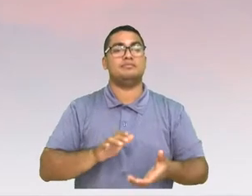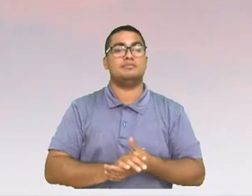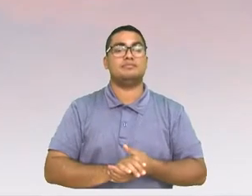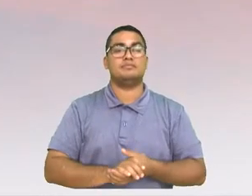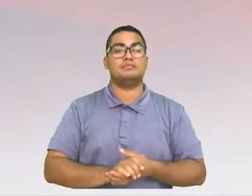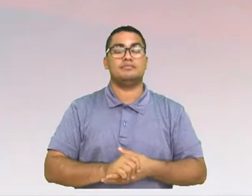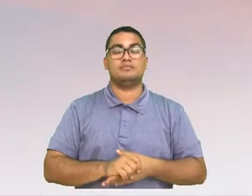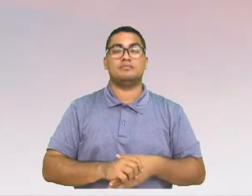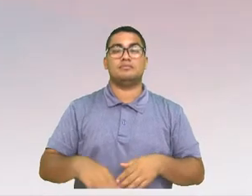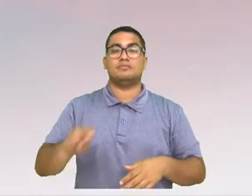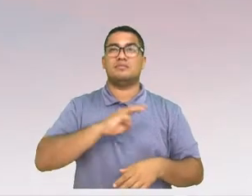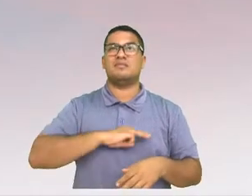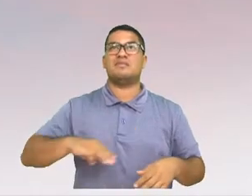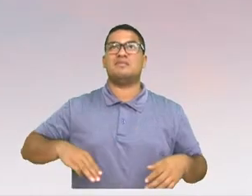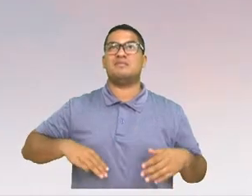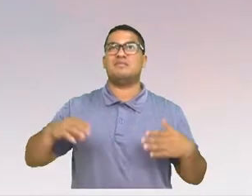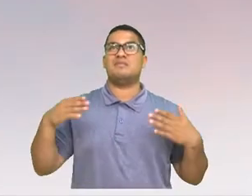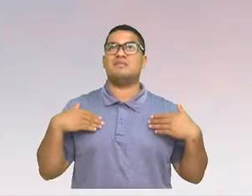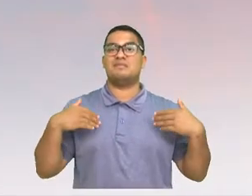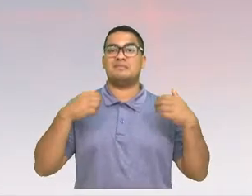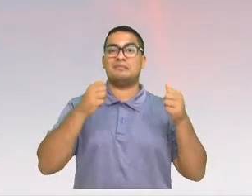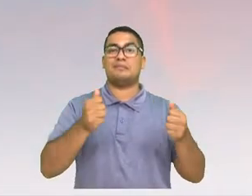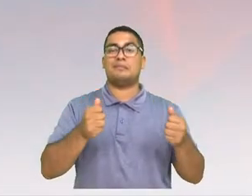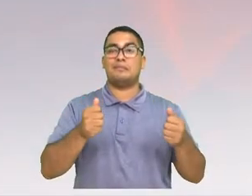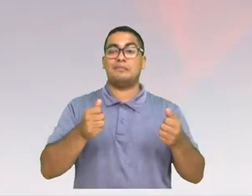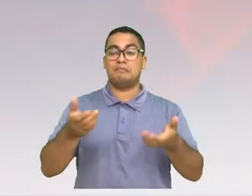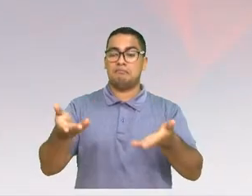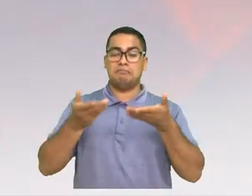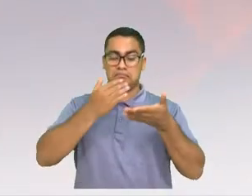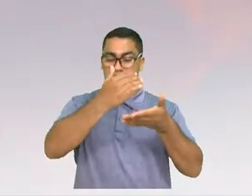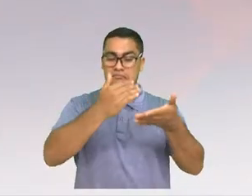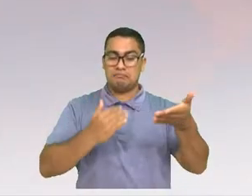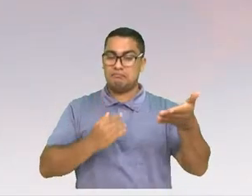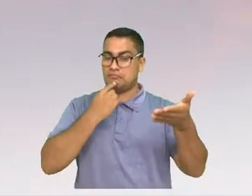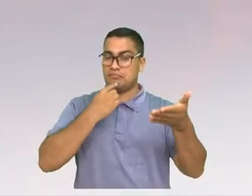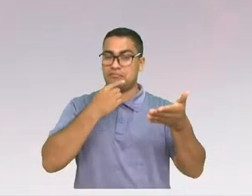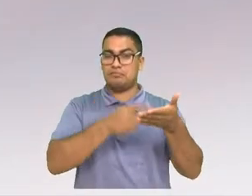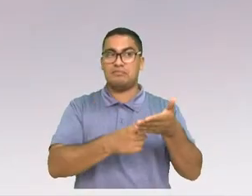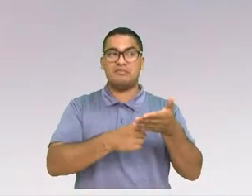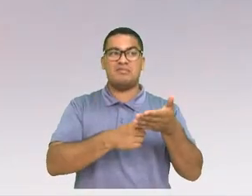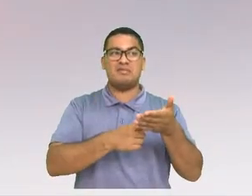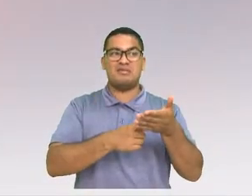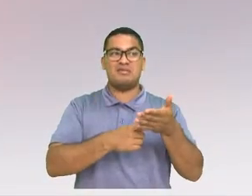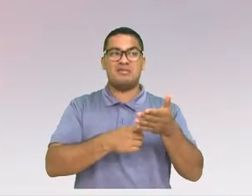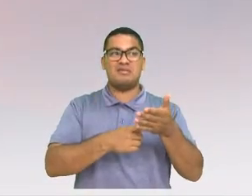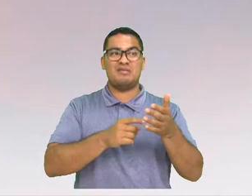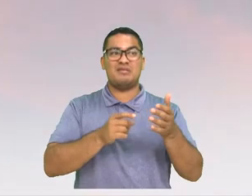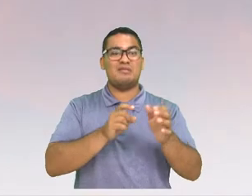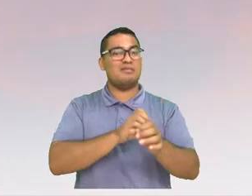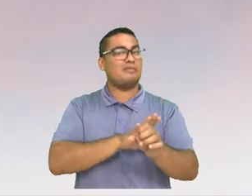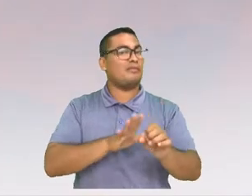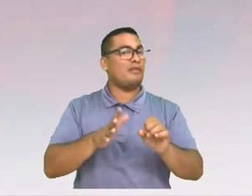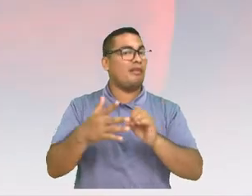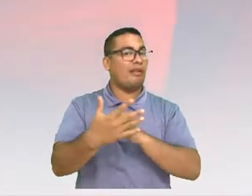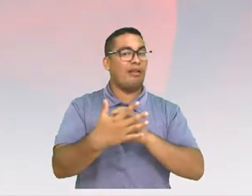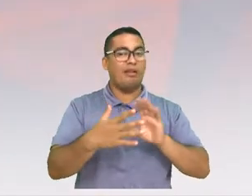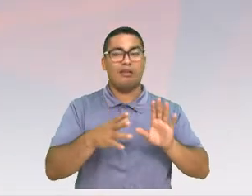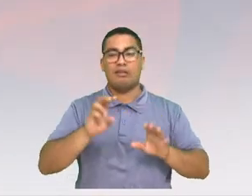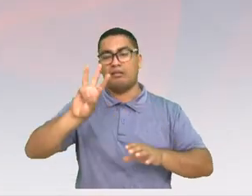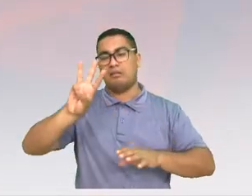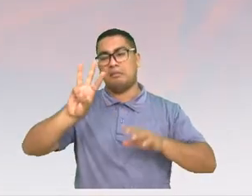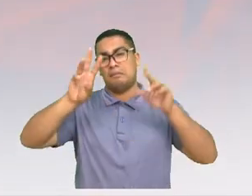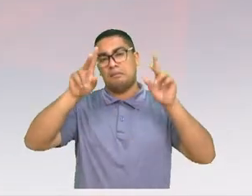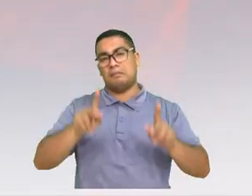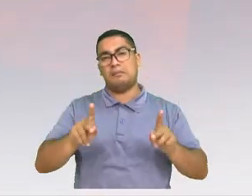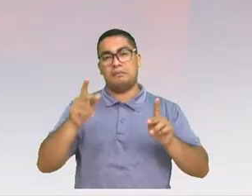Nuestro Ministerio de Salud nos reporta que al día de hoy tenemos los mismos 3 casos